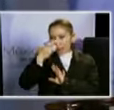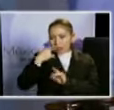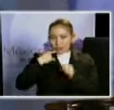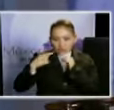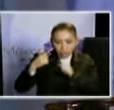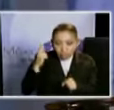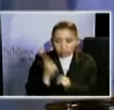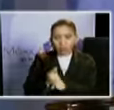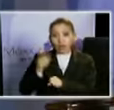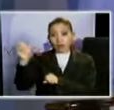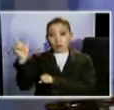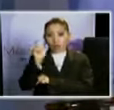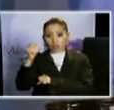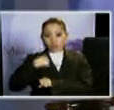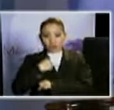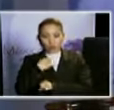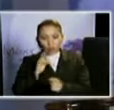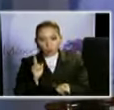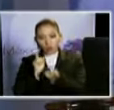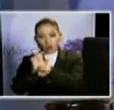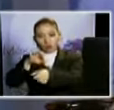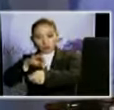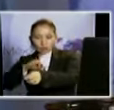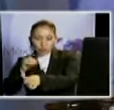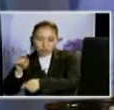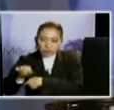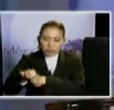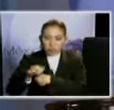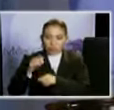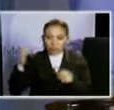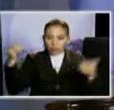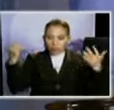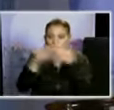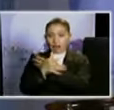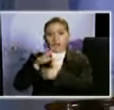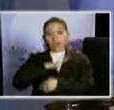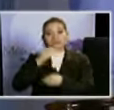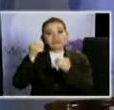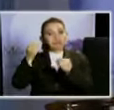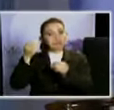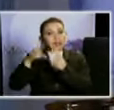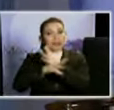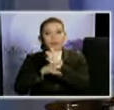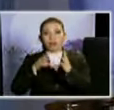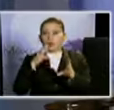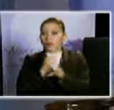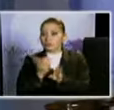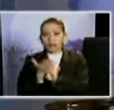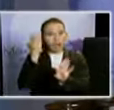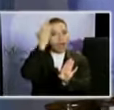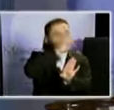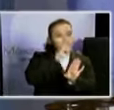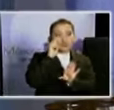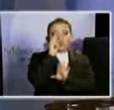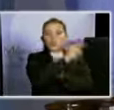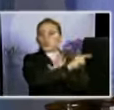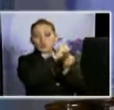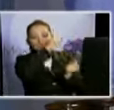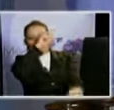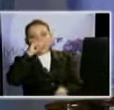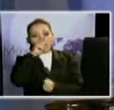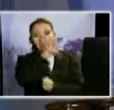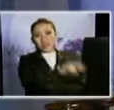la verdad es que cuando uno habla con los médicos, nos estamos dando cuenta que hay muchas cosas que no se tomaron en cuenta cuando se